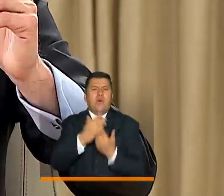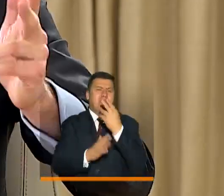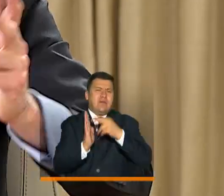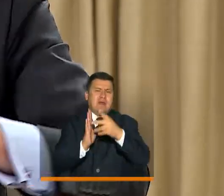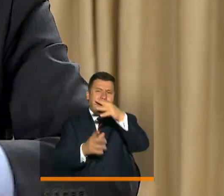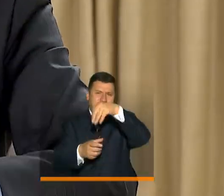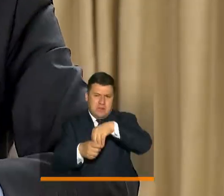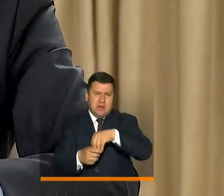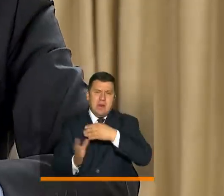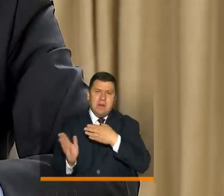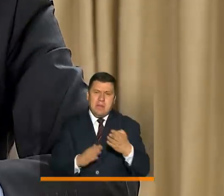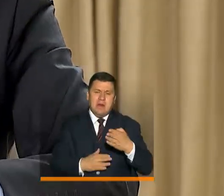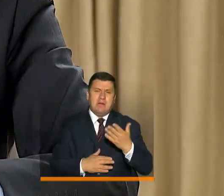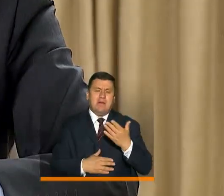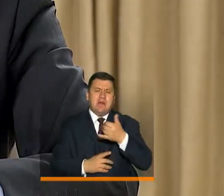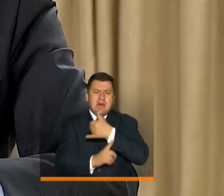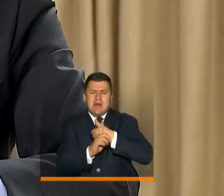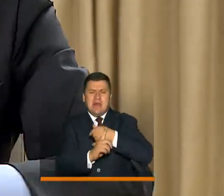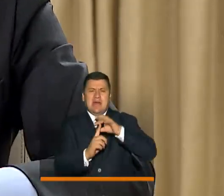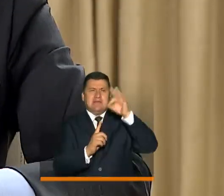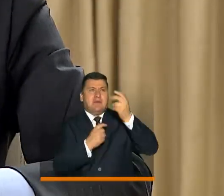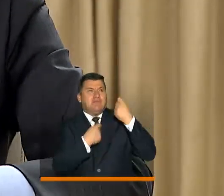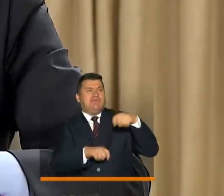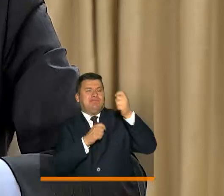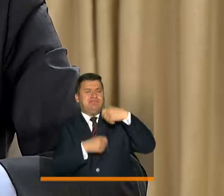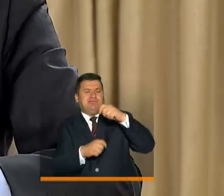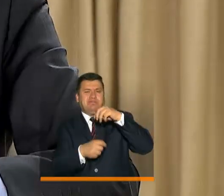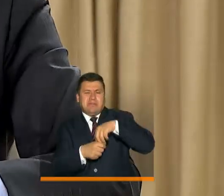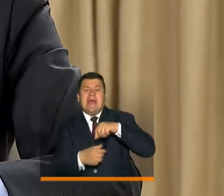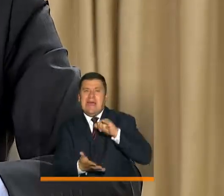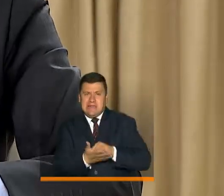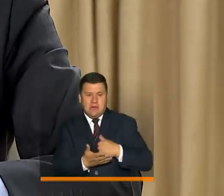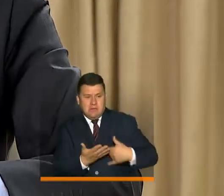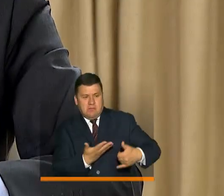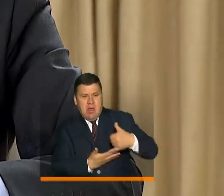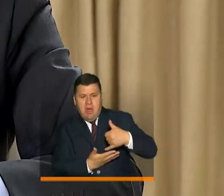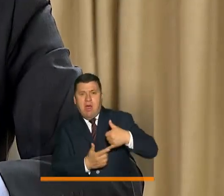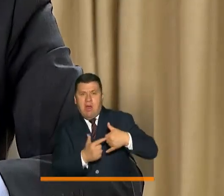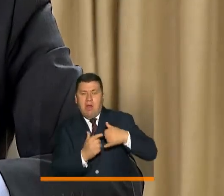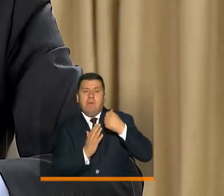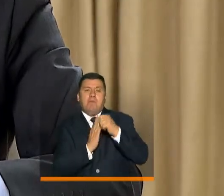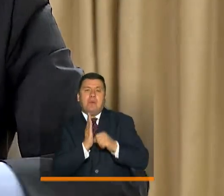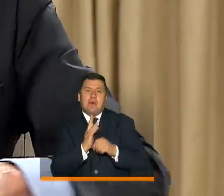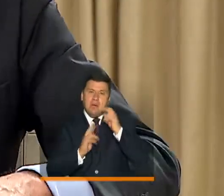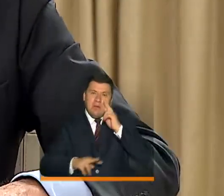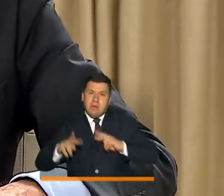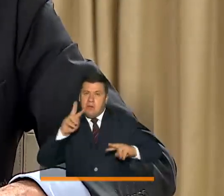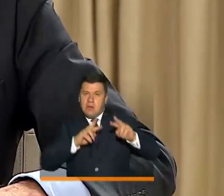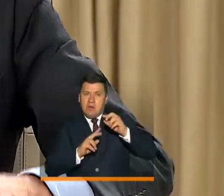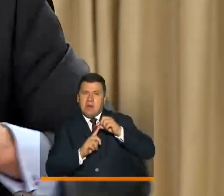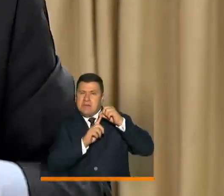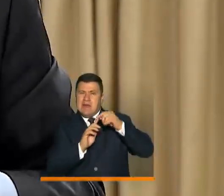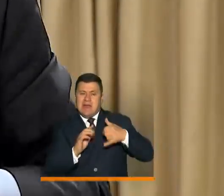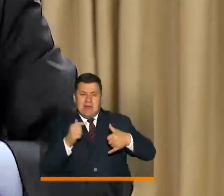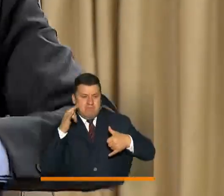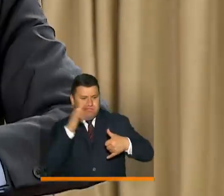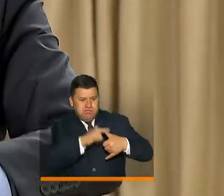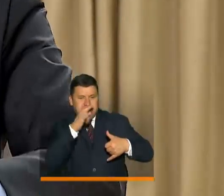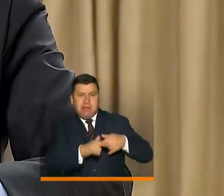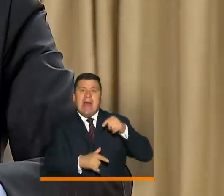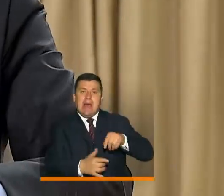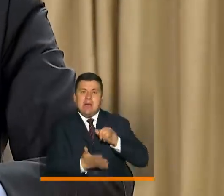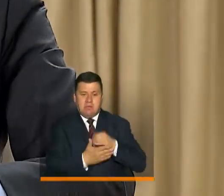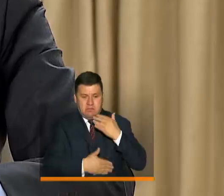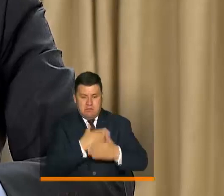generación, el Plan Vallejo o régimen especial de importación y también el programa de proyectos turísticos especiales, y poniendo en